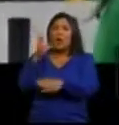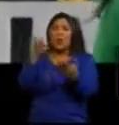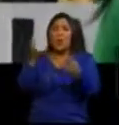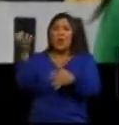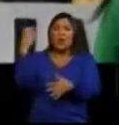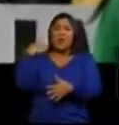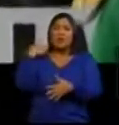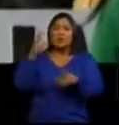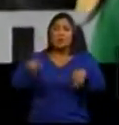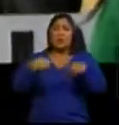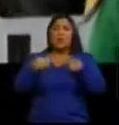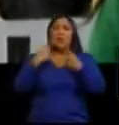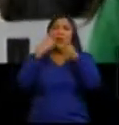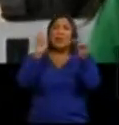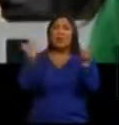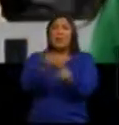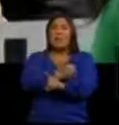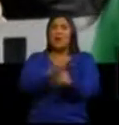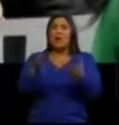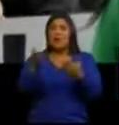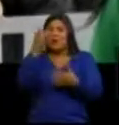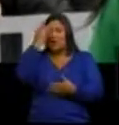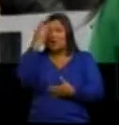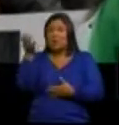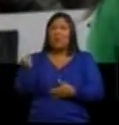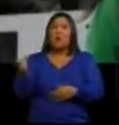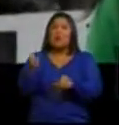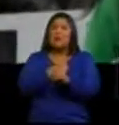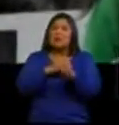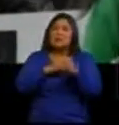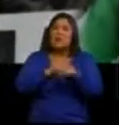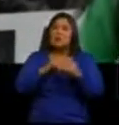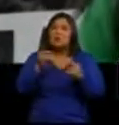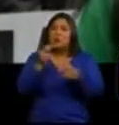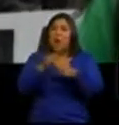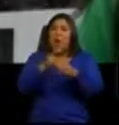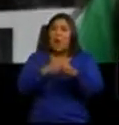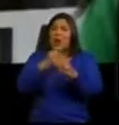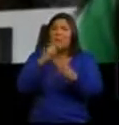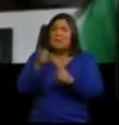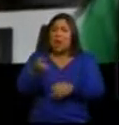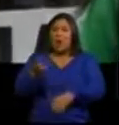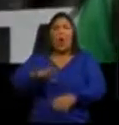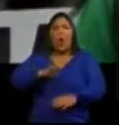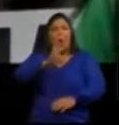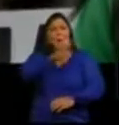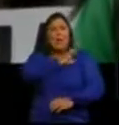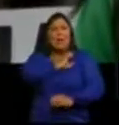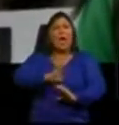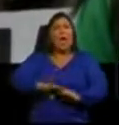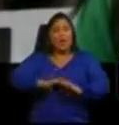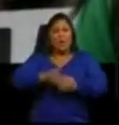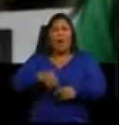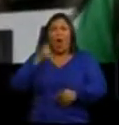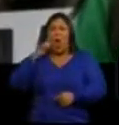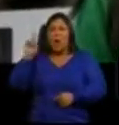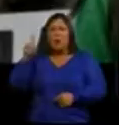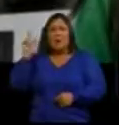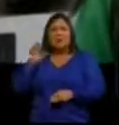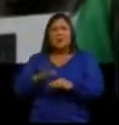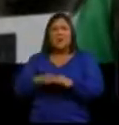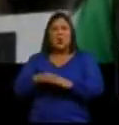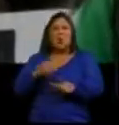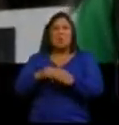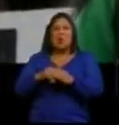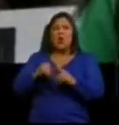una vida libre de violencia, y han sufrido violencia sexual, y encima se les obliga a parir el hijo de alguien que ellas no